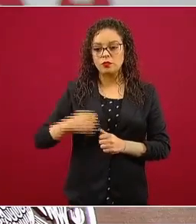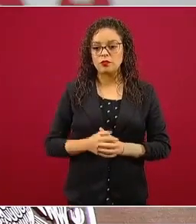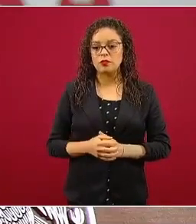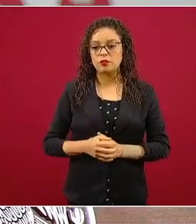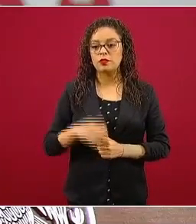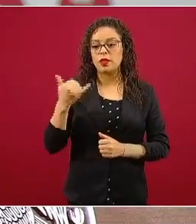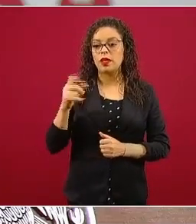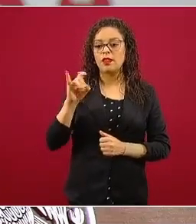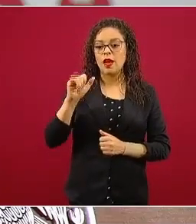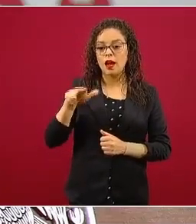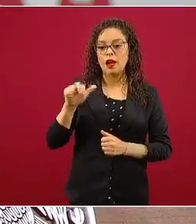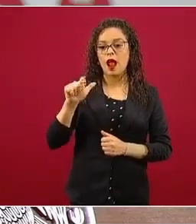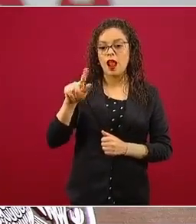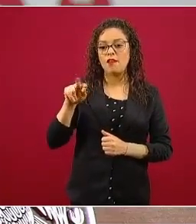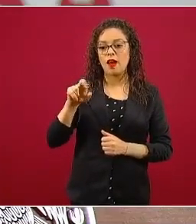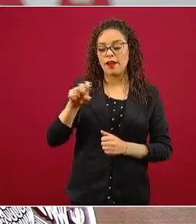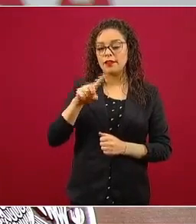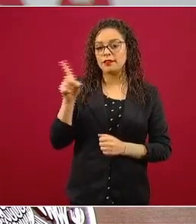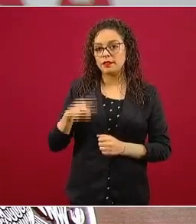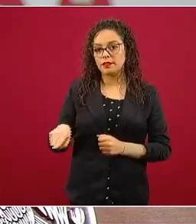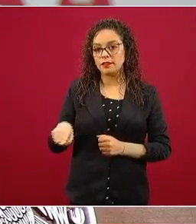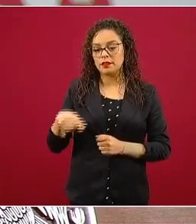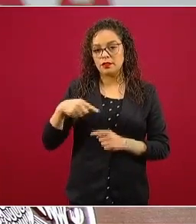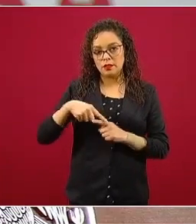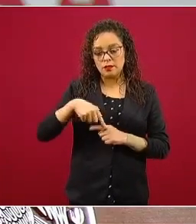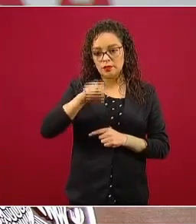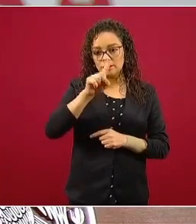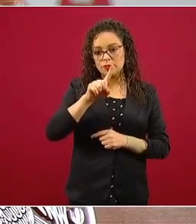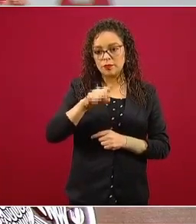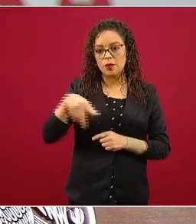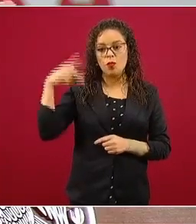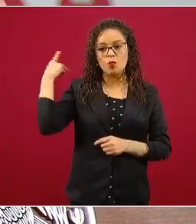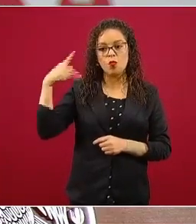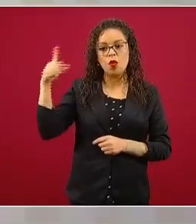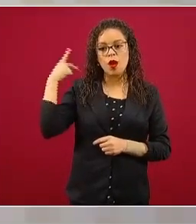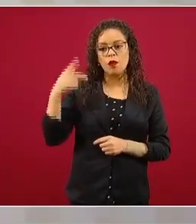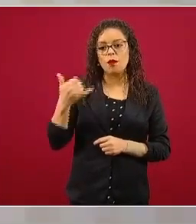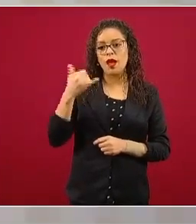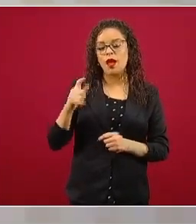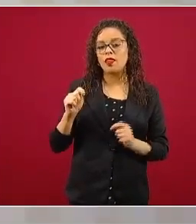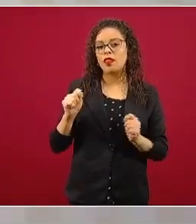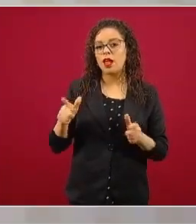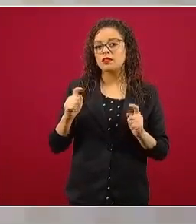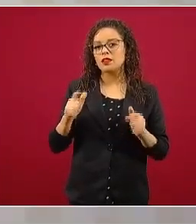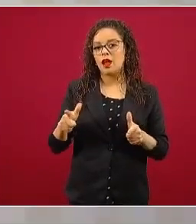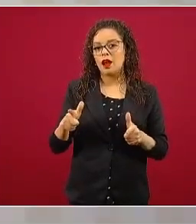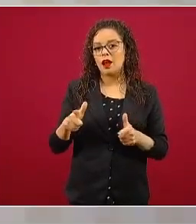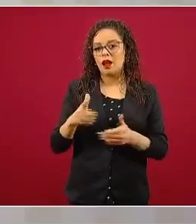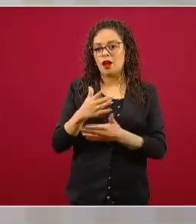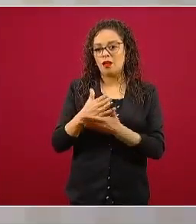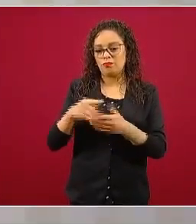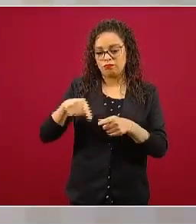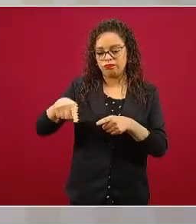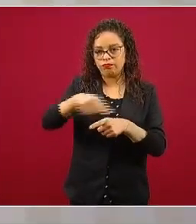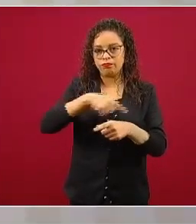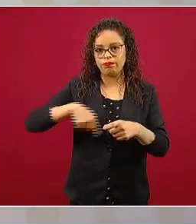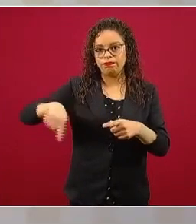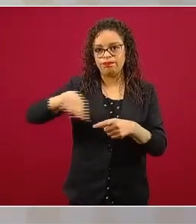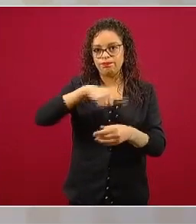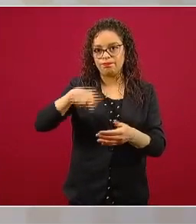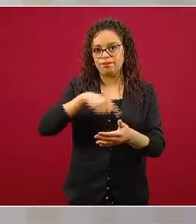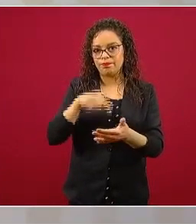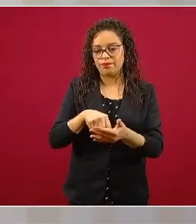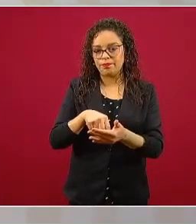y Diana Álvarez es Puebla y Tlaxcala, la zona, sí, las